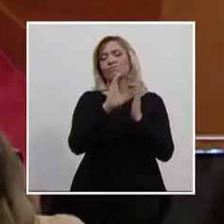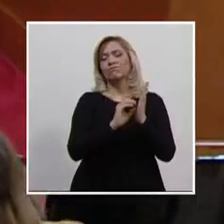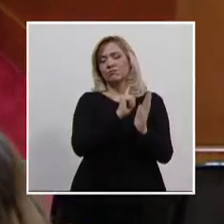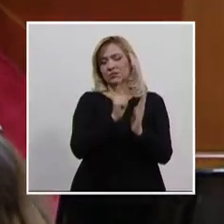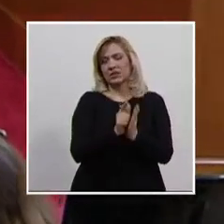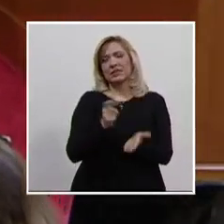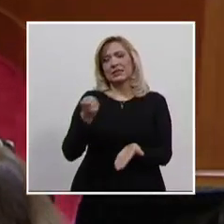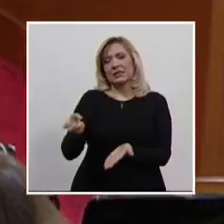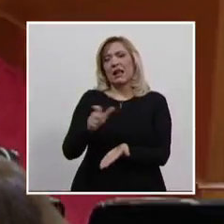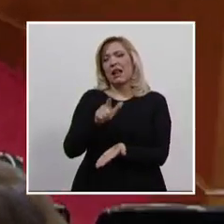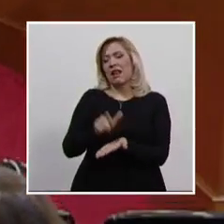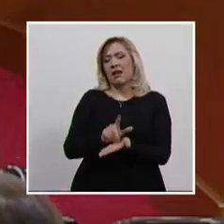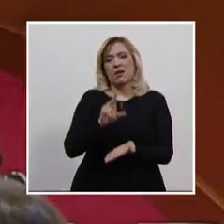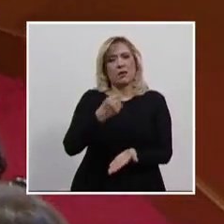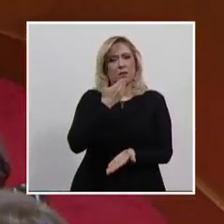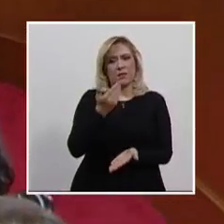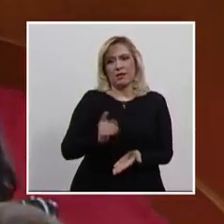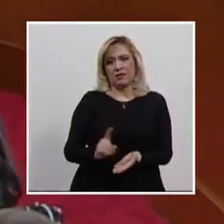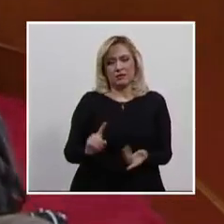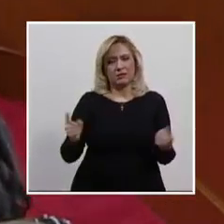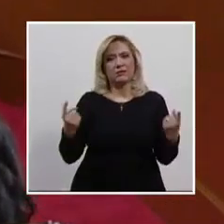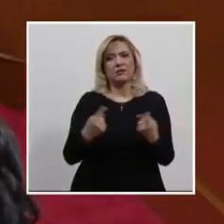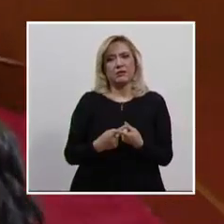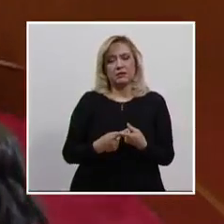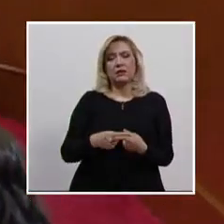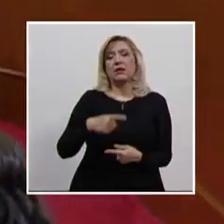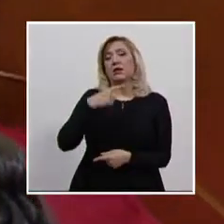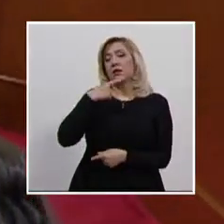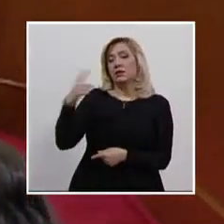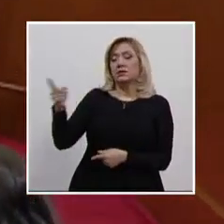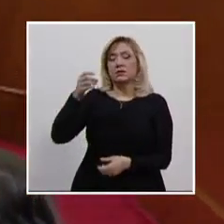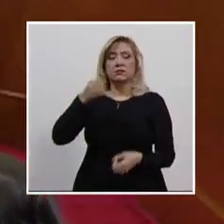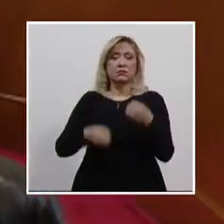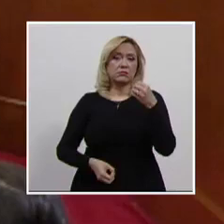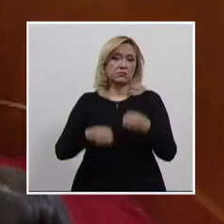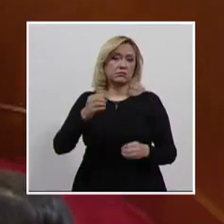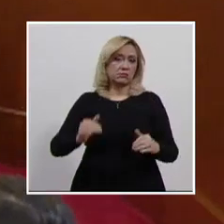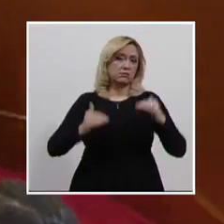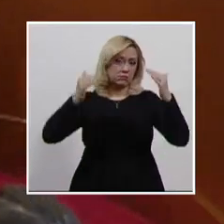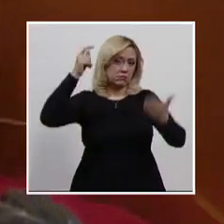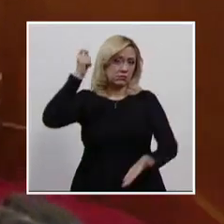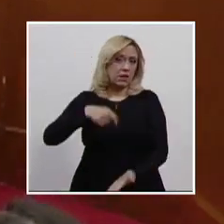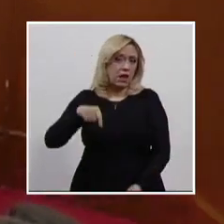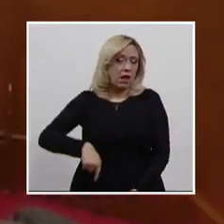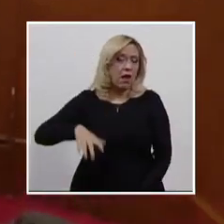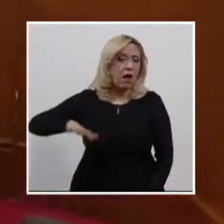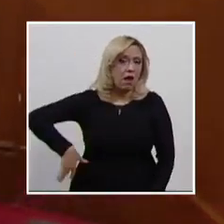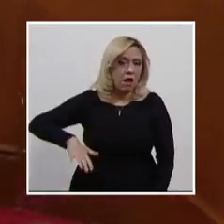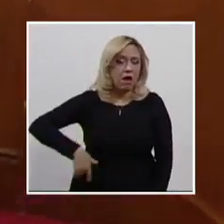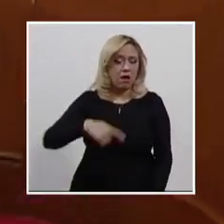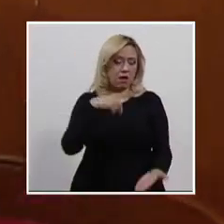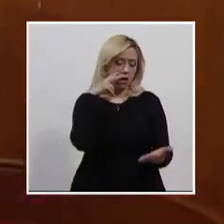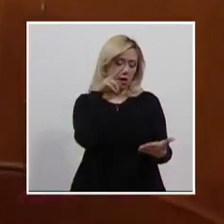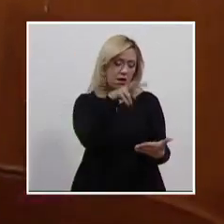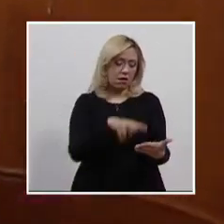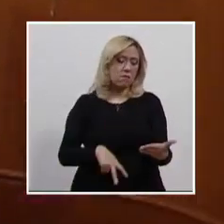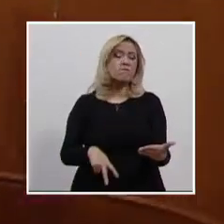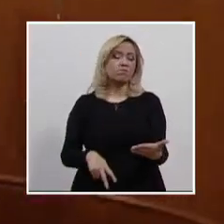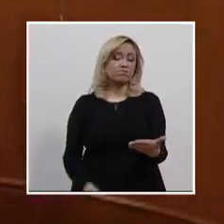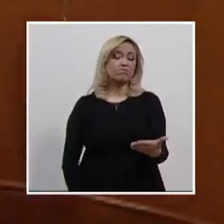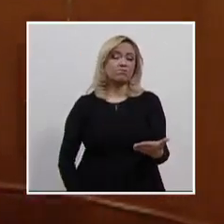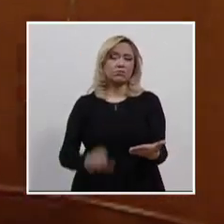ley cuestionada, sostenidos por el Tribunal Pleno, al conocer de la acción de